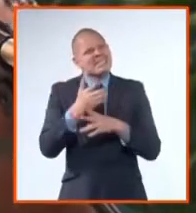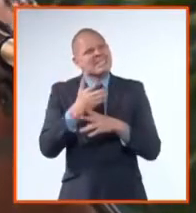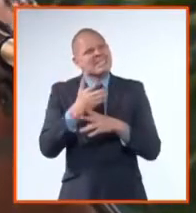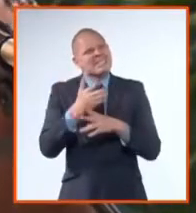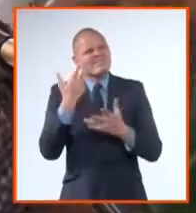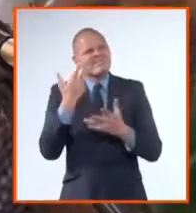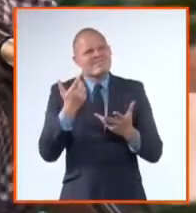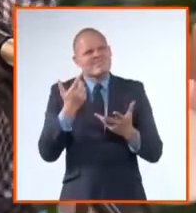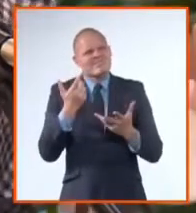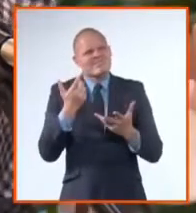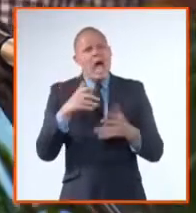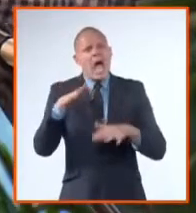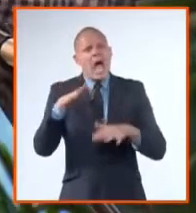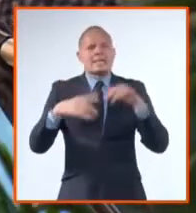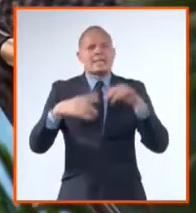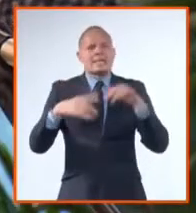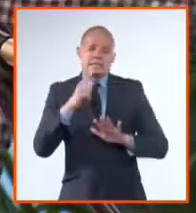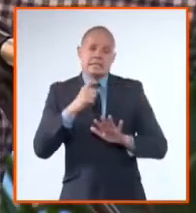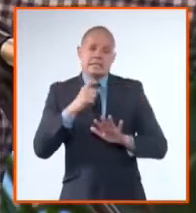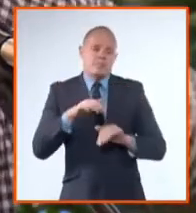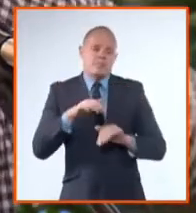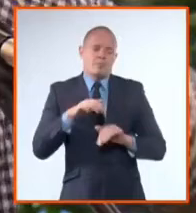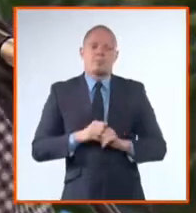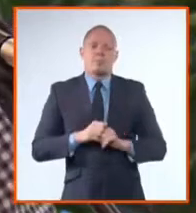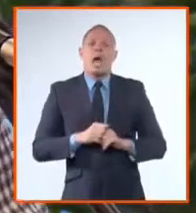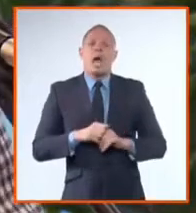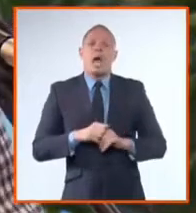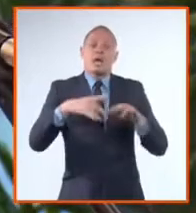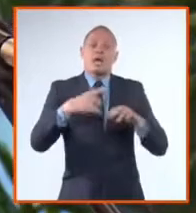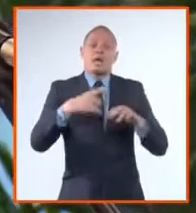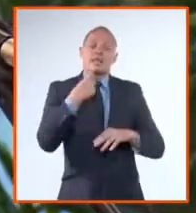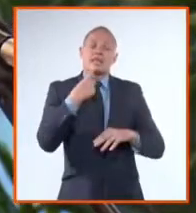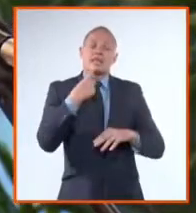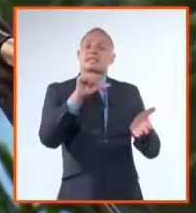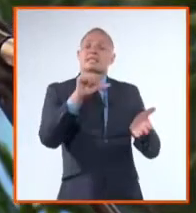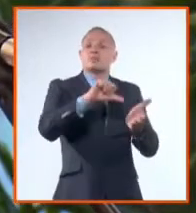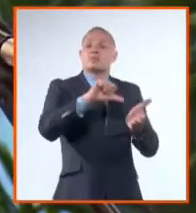centros de investigaciones que yo administro y el lente de los centros de investigaciones que administran otros.